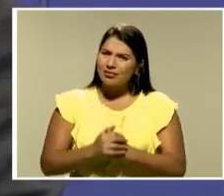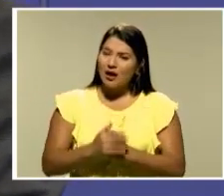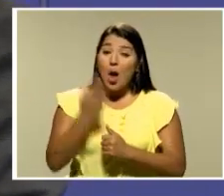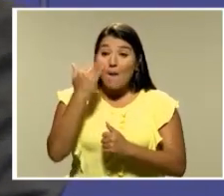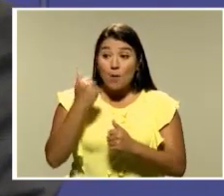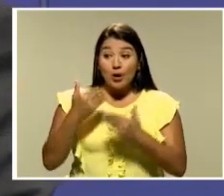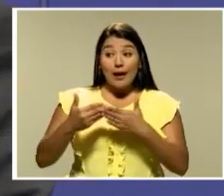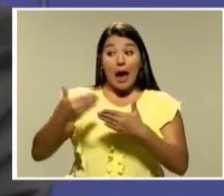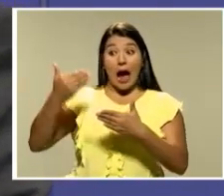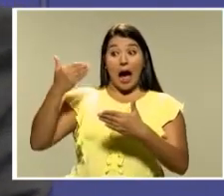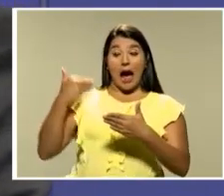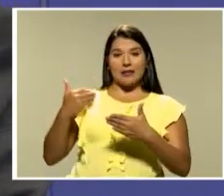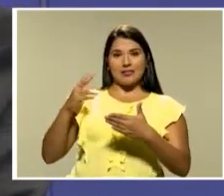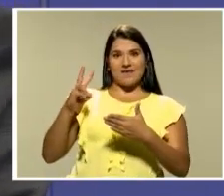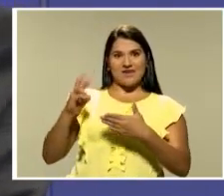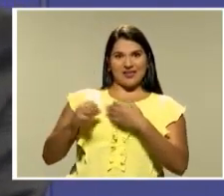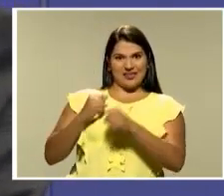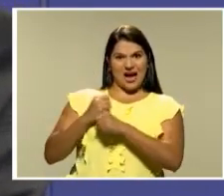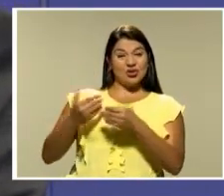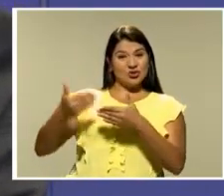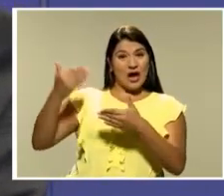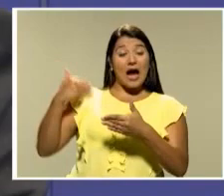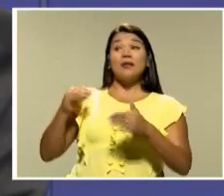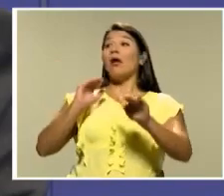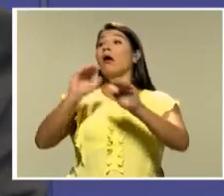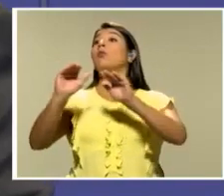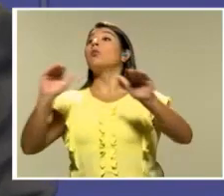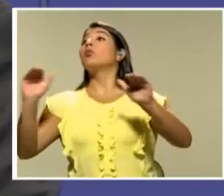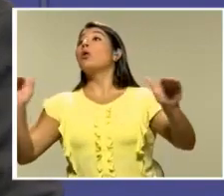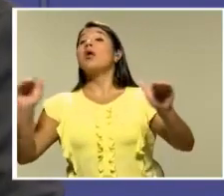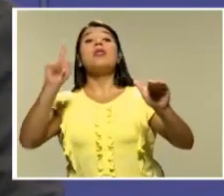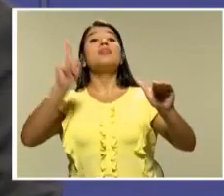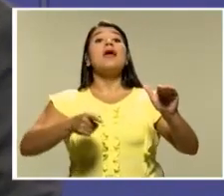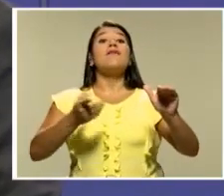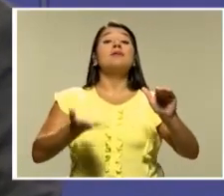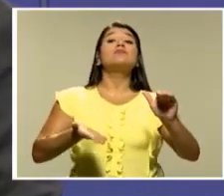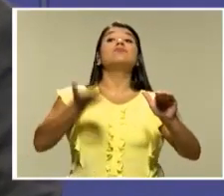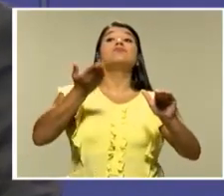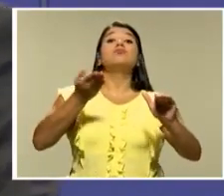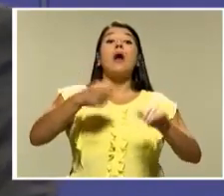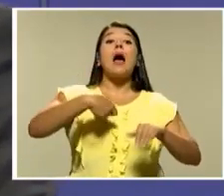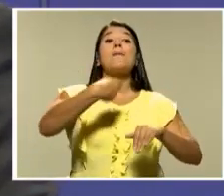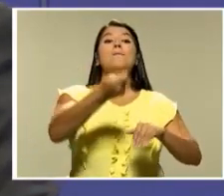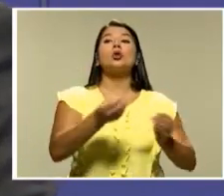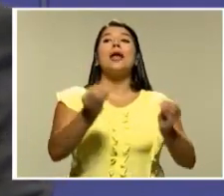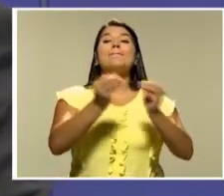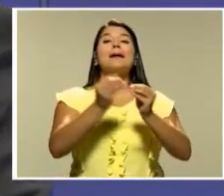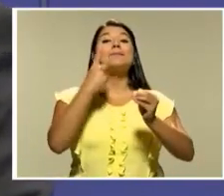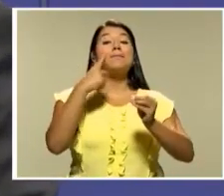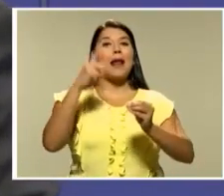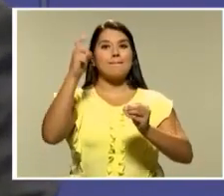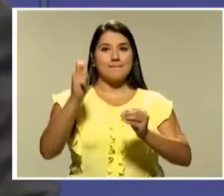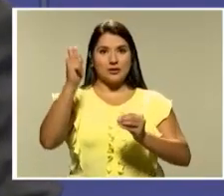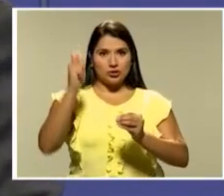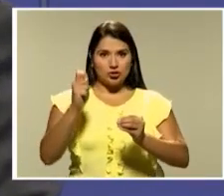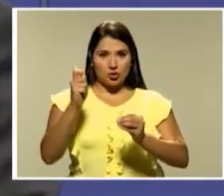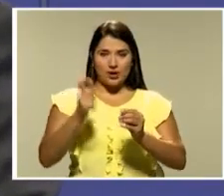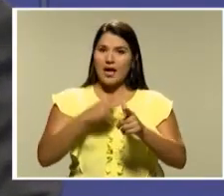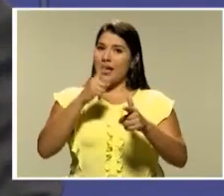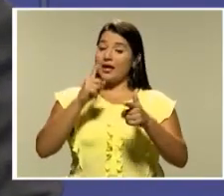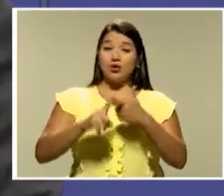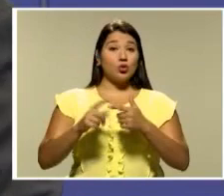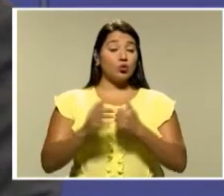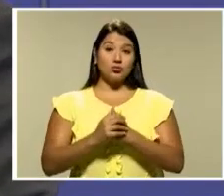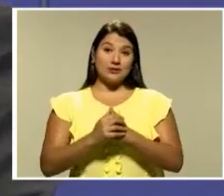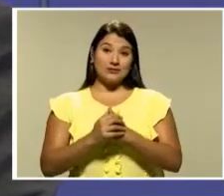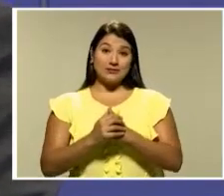si hubiéramos dicho, tenemos que ajustar los beneficios de la gente a lo que están aportando, les hubiéramos tenido que decir, su pensión